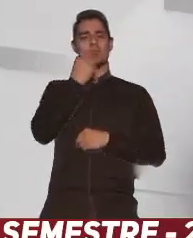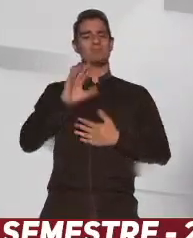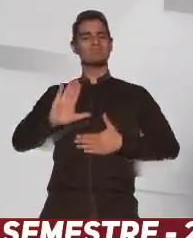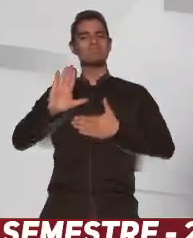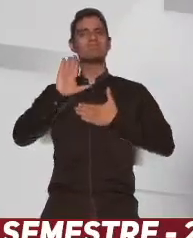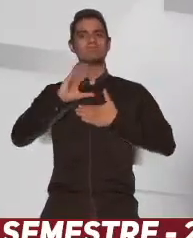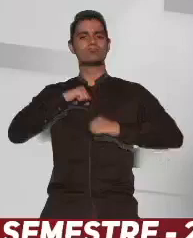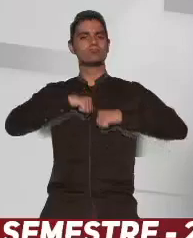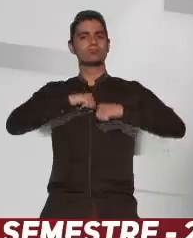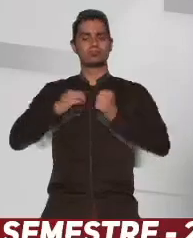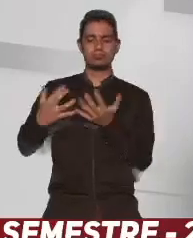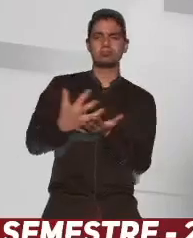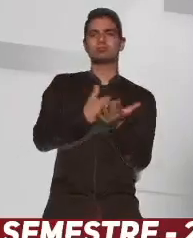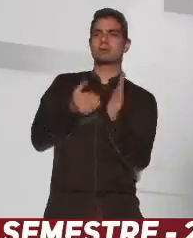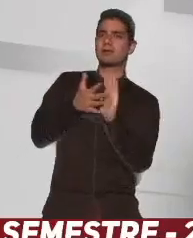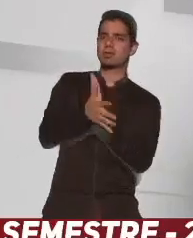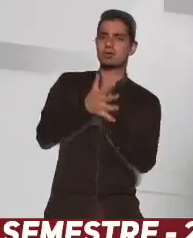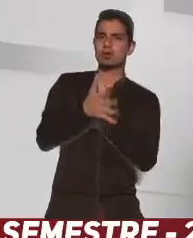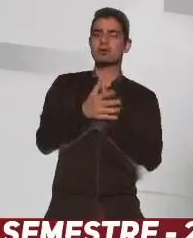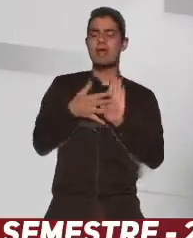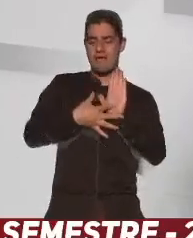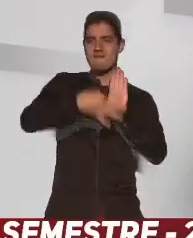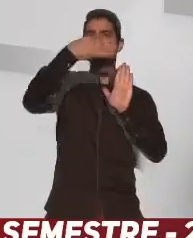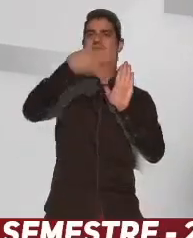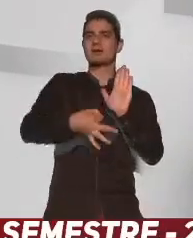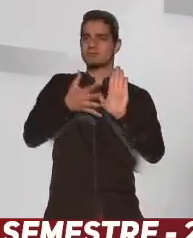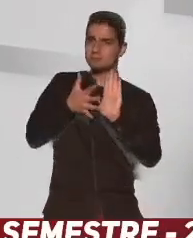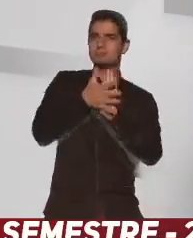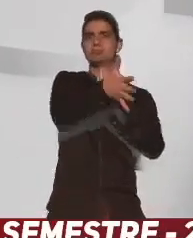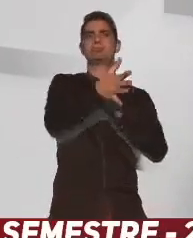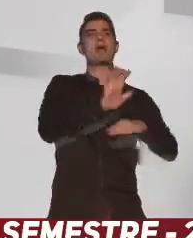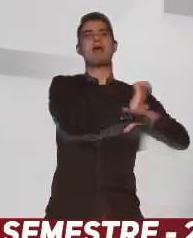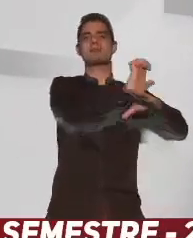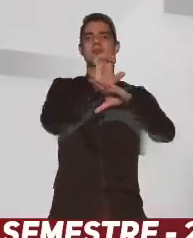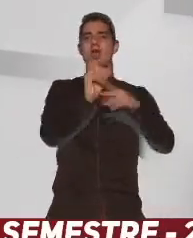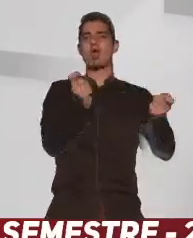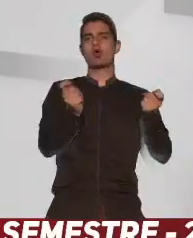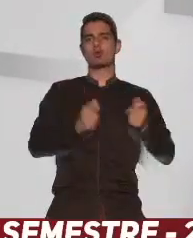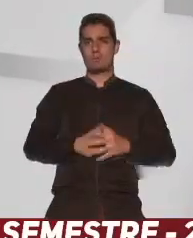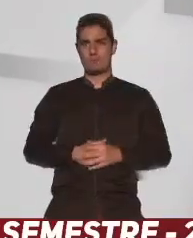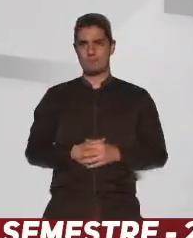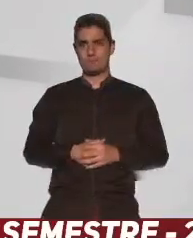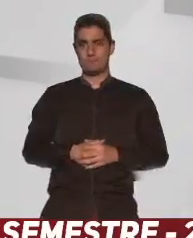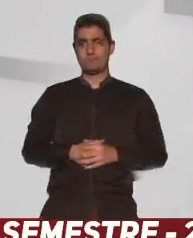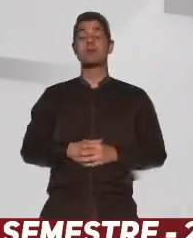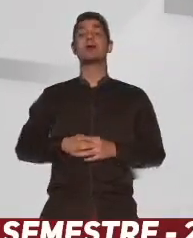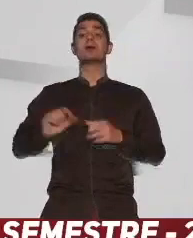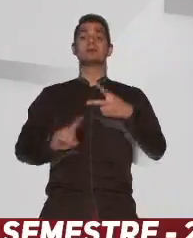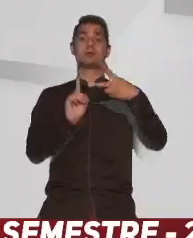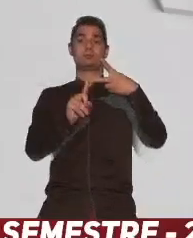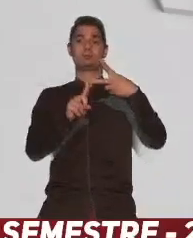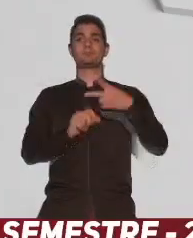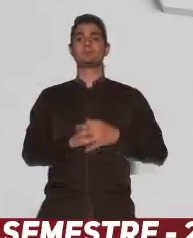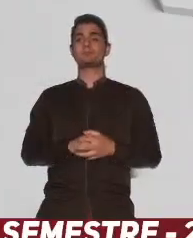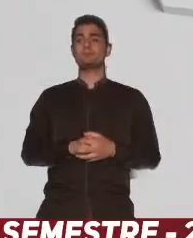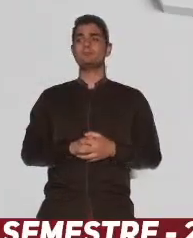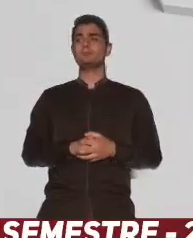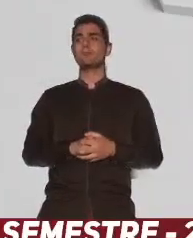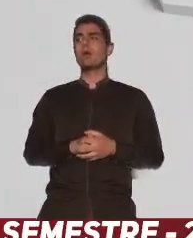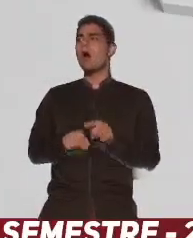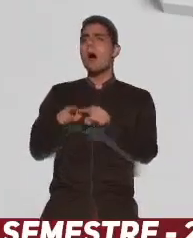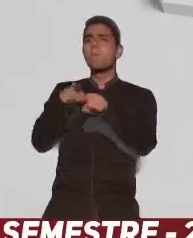de cuentas y transparencia ante los entes de control. Segundo, Se gestionó apoyos adicionales por valor